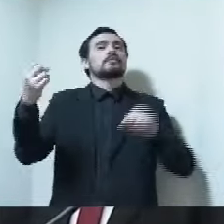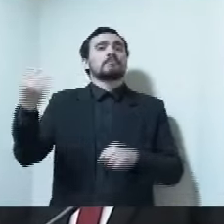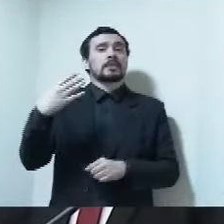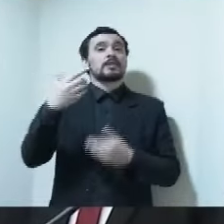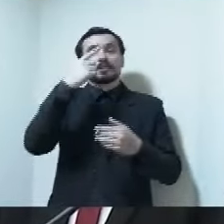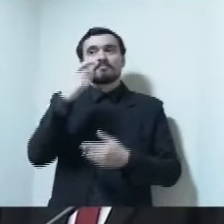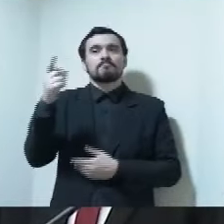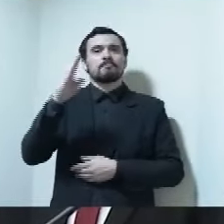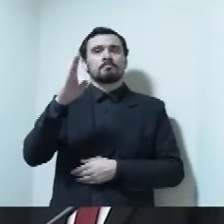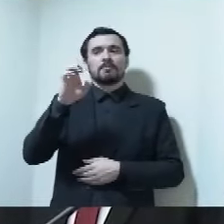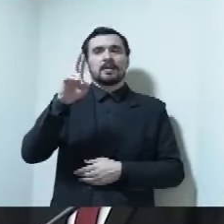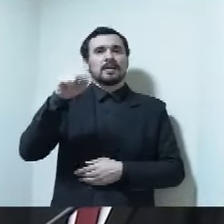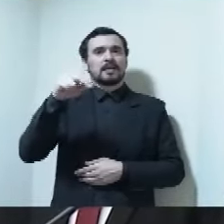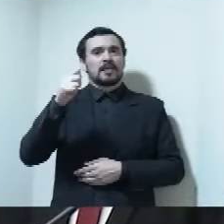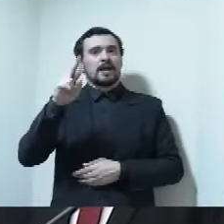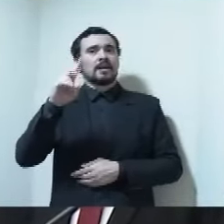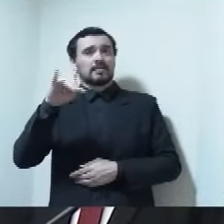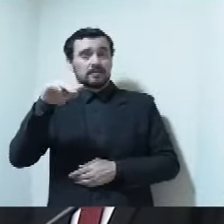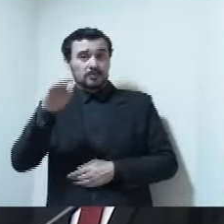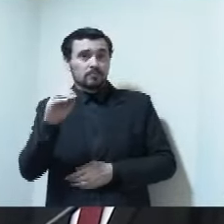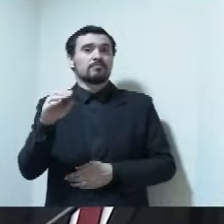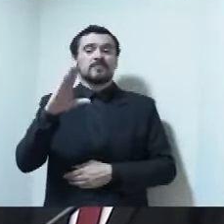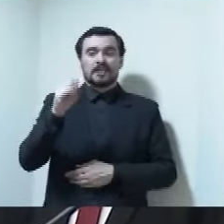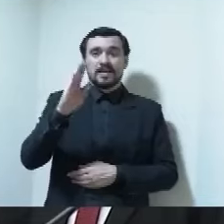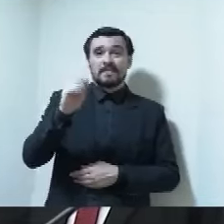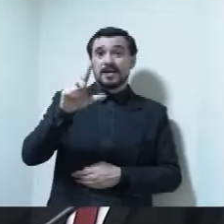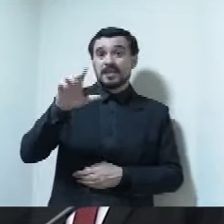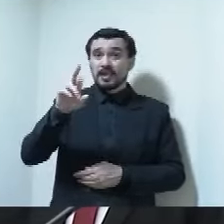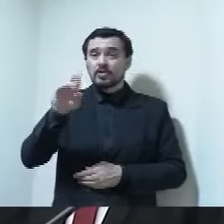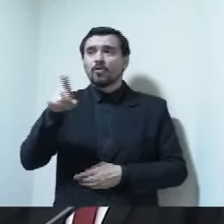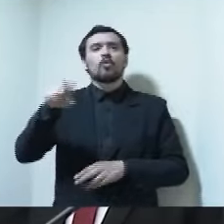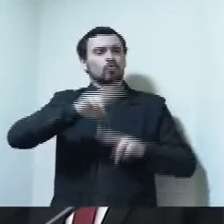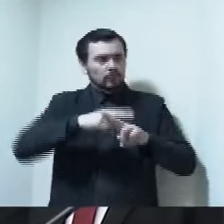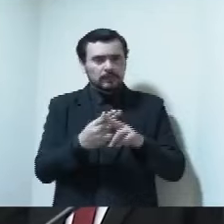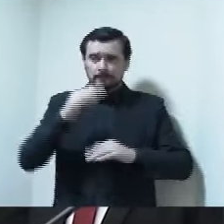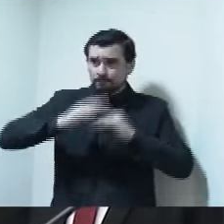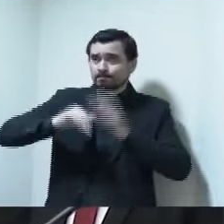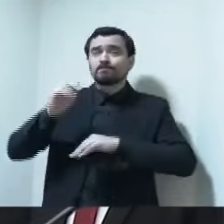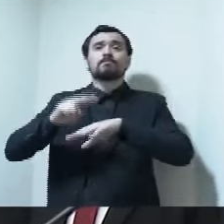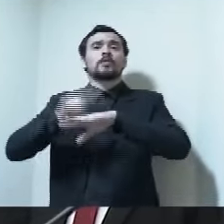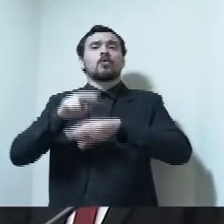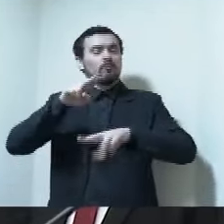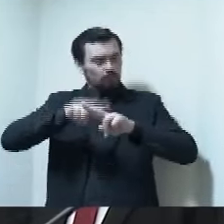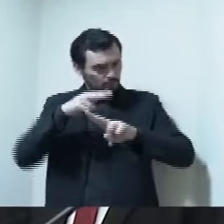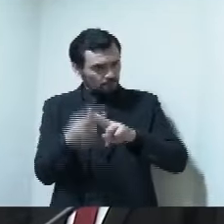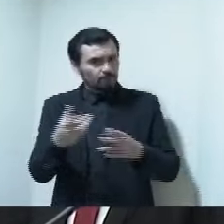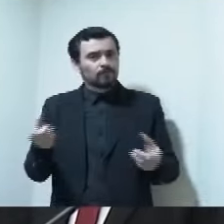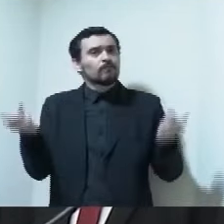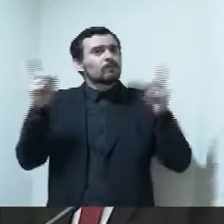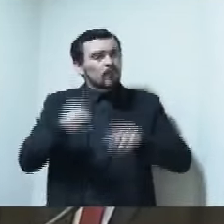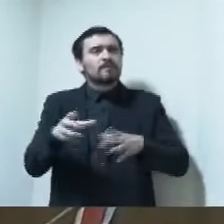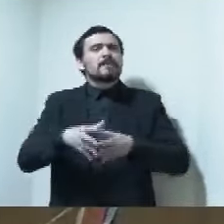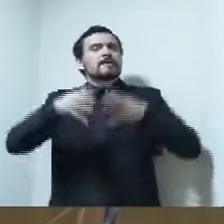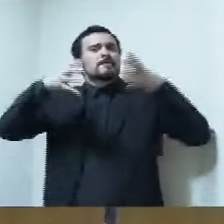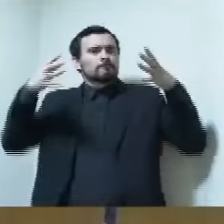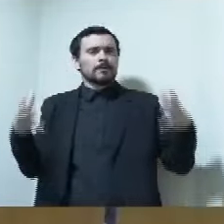Bernardino Caballero y aquellos que reconstruyeron nuestro país después de la hecatombe, vuelva a ser el gigante que se merece. Quiero